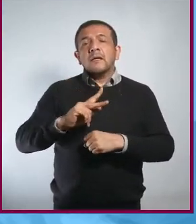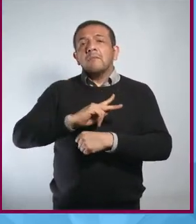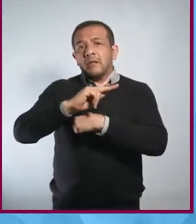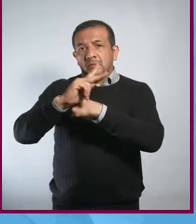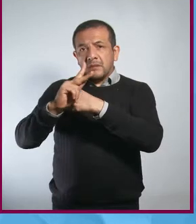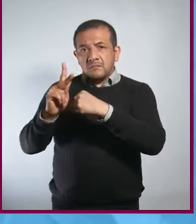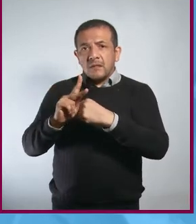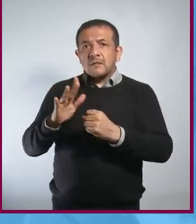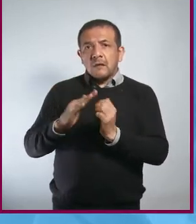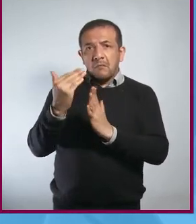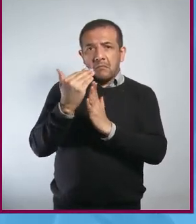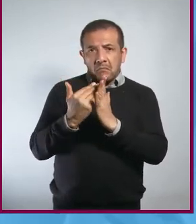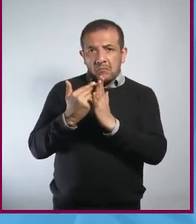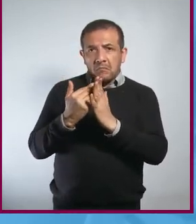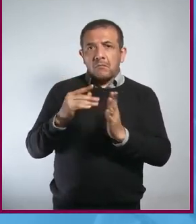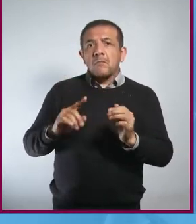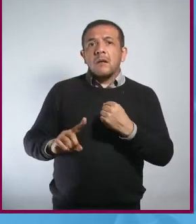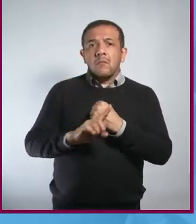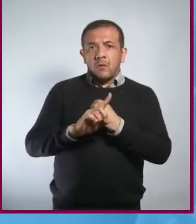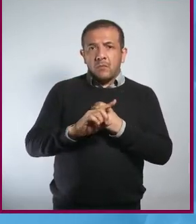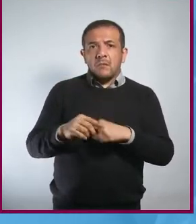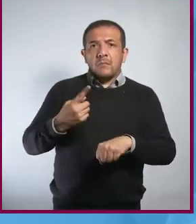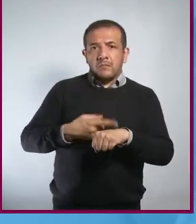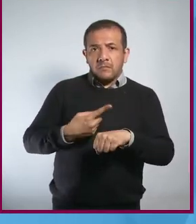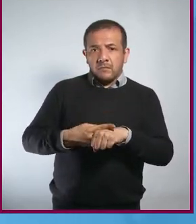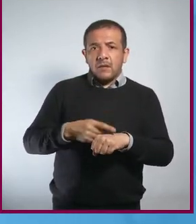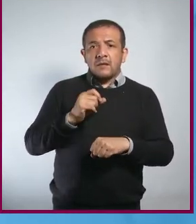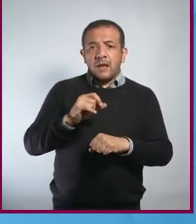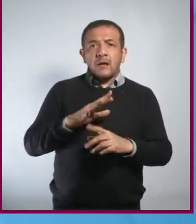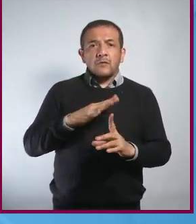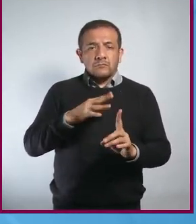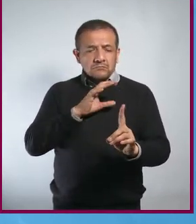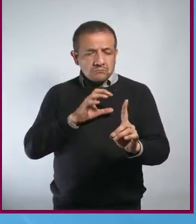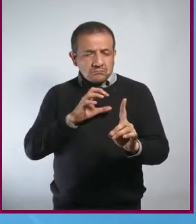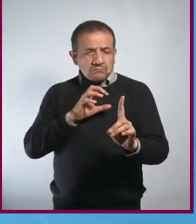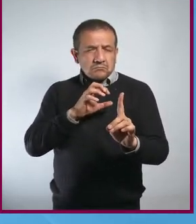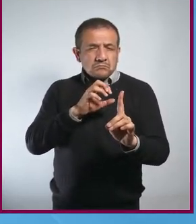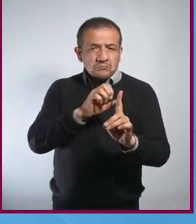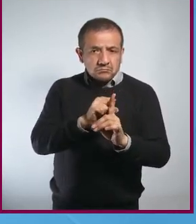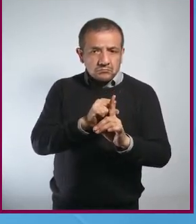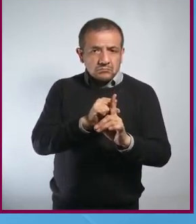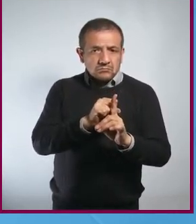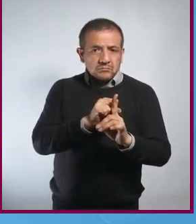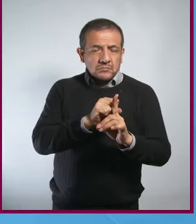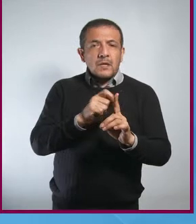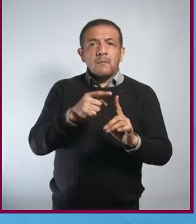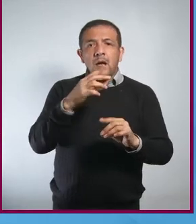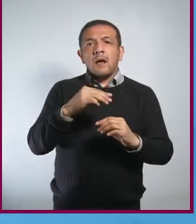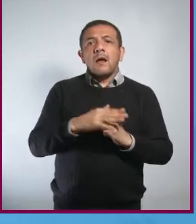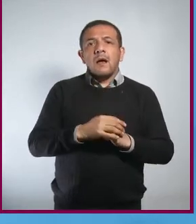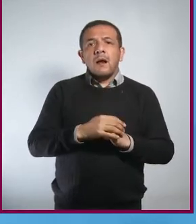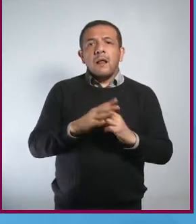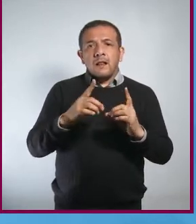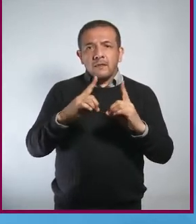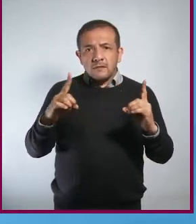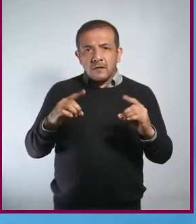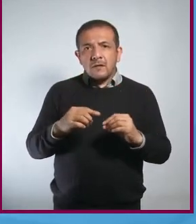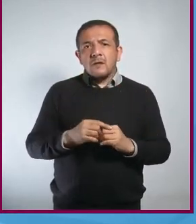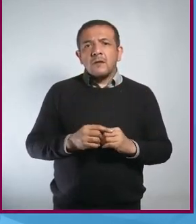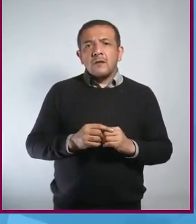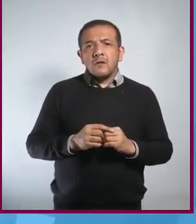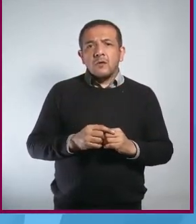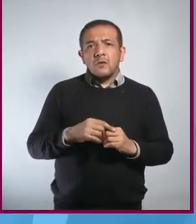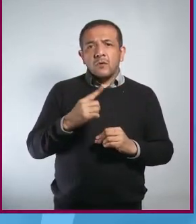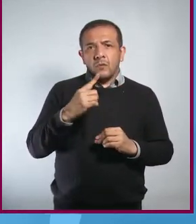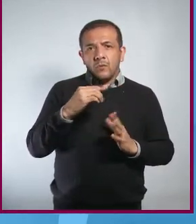más. Se ha cumplido la meta en relación a la malaria de los Objetivos de Desarrollo del Milenio. La clave de estos